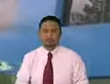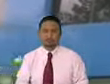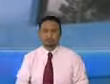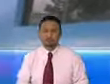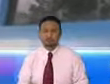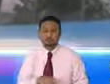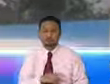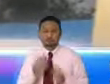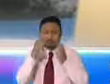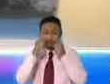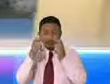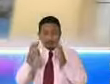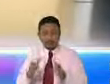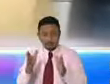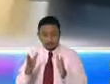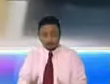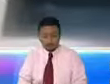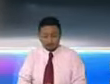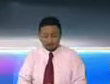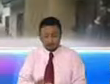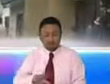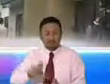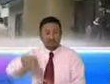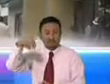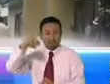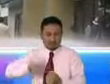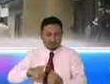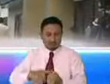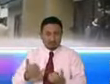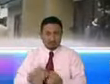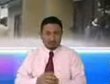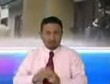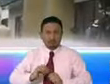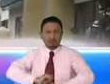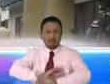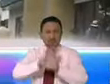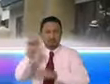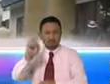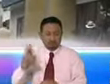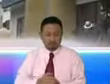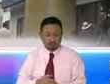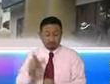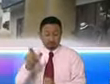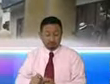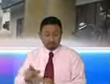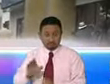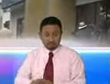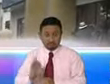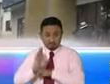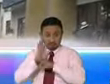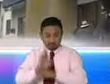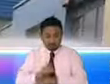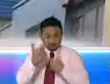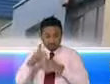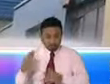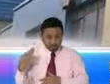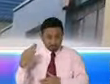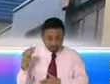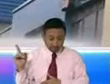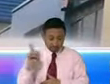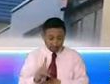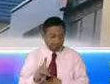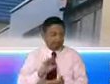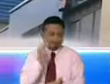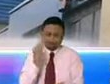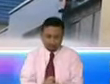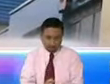de la Fiscalía General del Estado Centro Norte de Quito. La mañana de este viernes no acudieron quienes debían rendir su versión libre y voluntaria por el supuesto